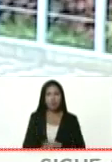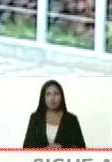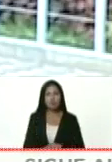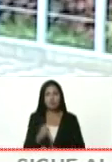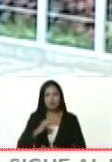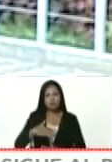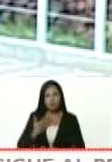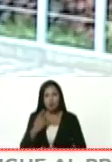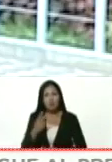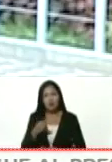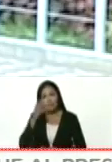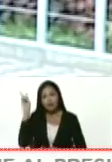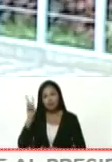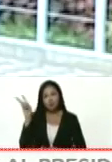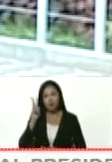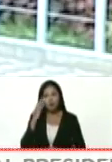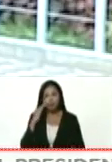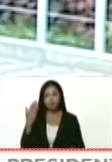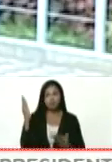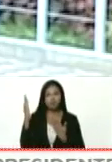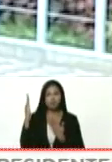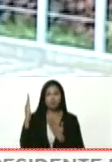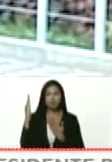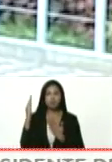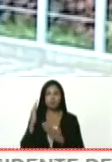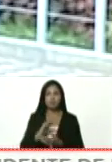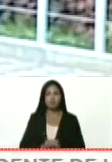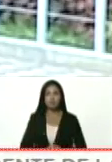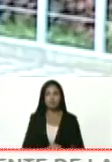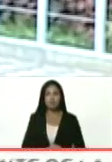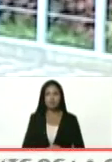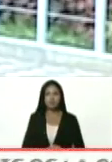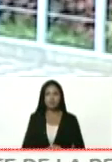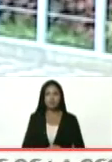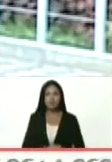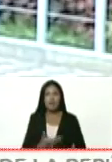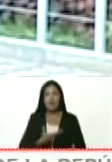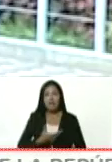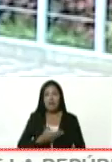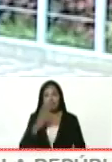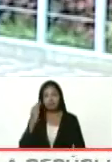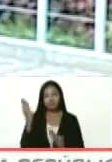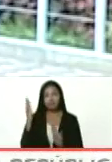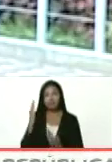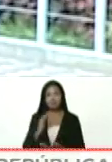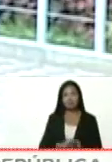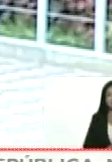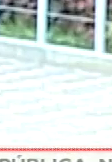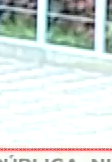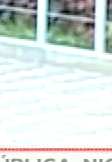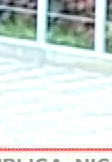sí se puede, Venezuela. Adelante, alcalde Deirvir Galarcio, adelante, compañero.